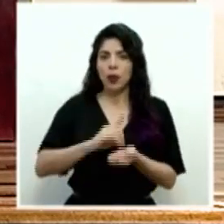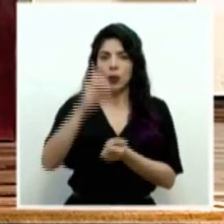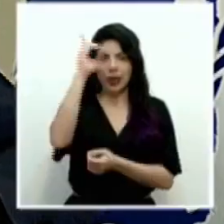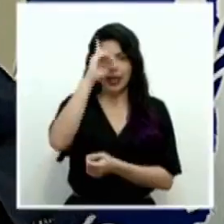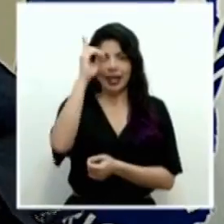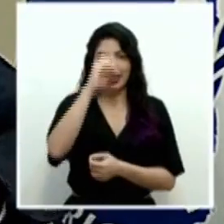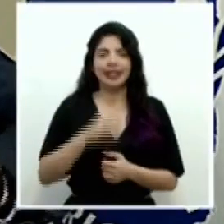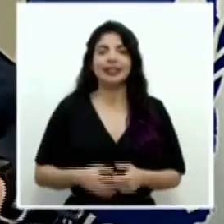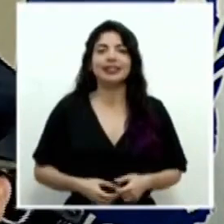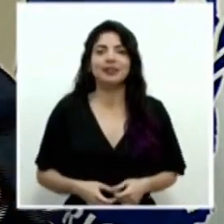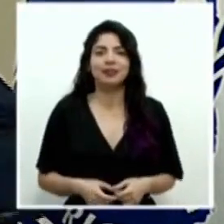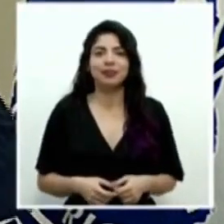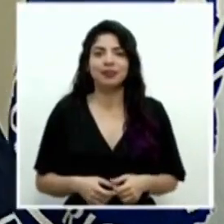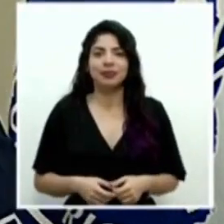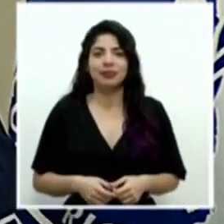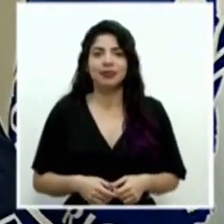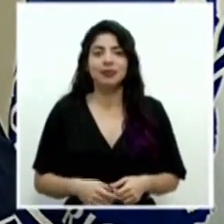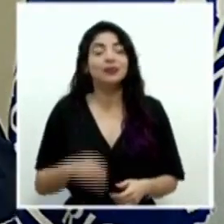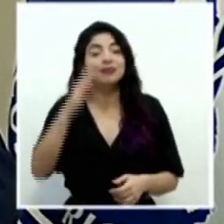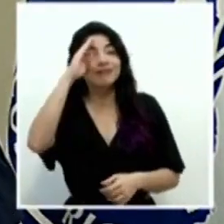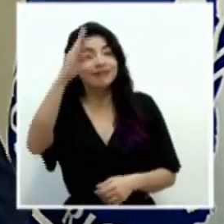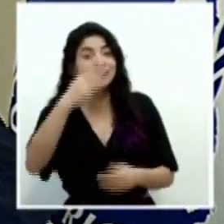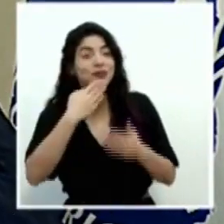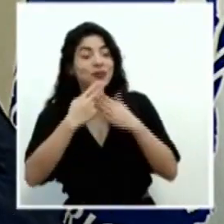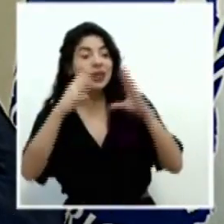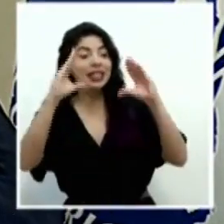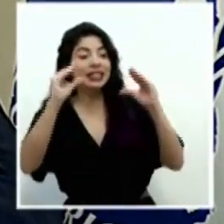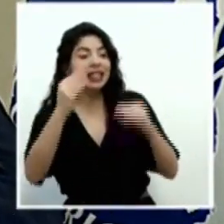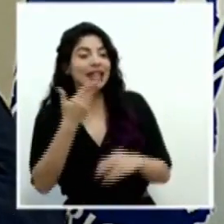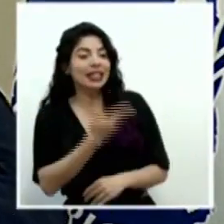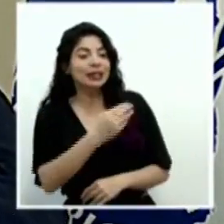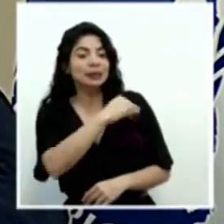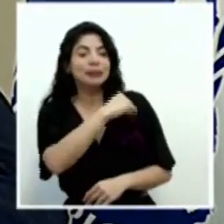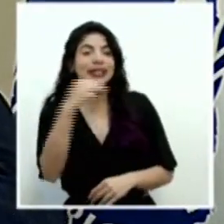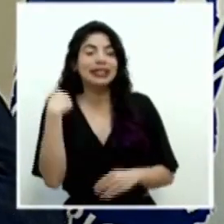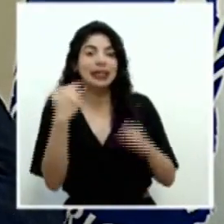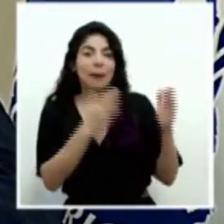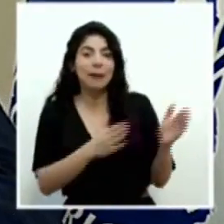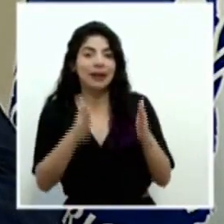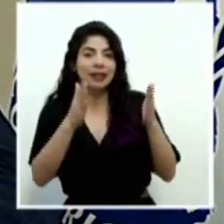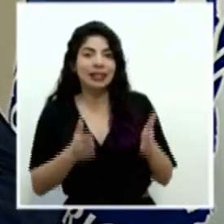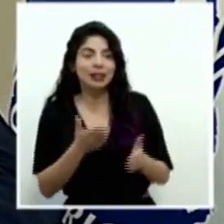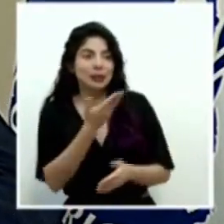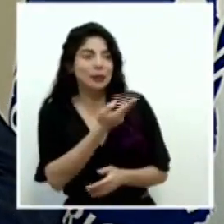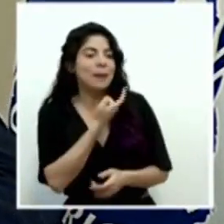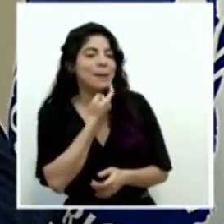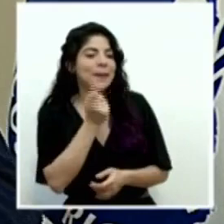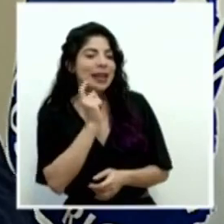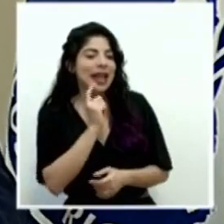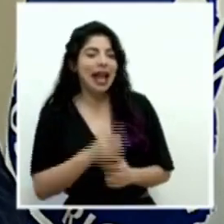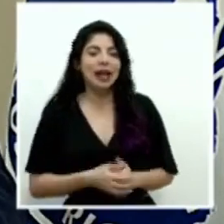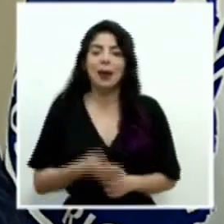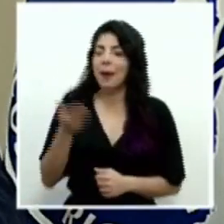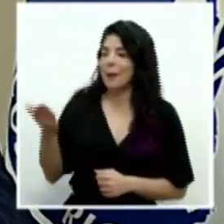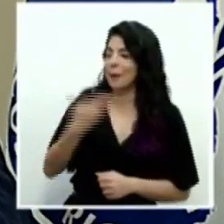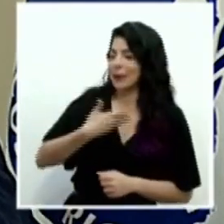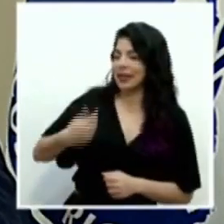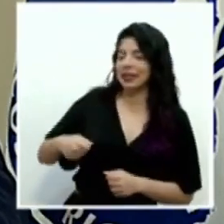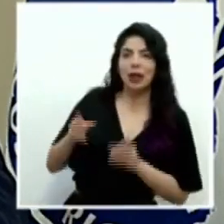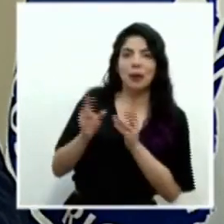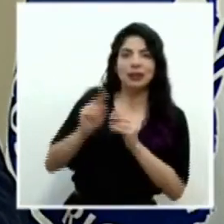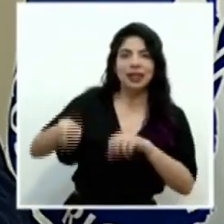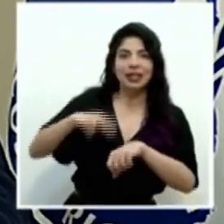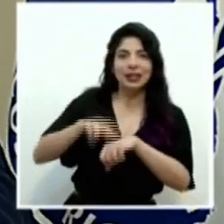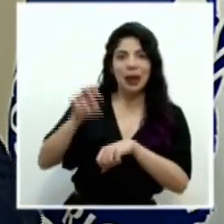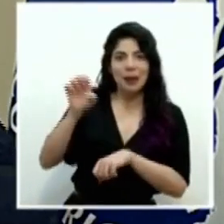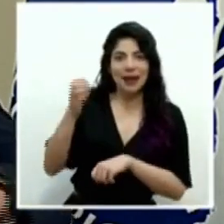Daniel Salas. Muy buenas tardes a la ministra de Planificación, Pilar Garrido, al presidente de la Comisión